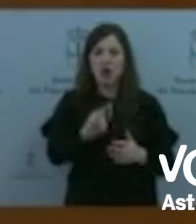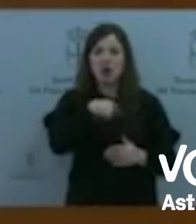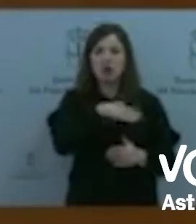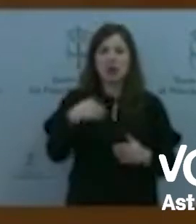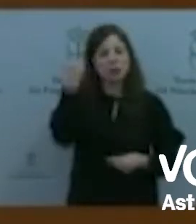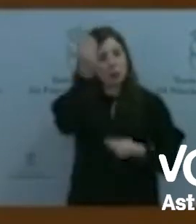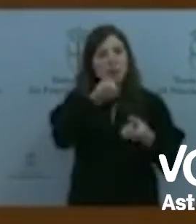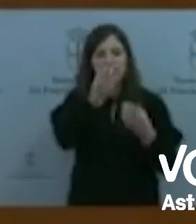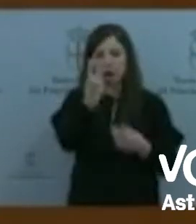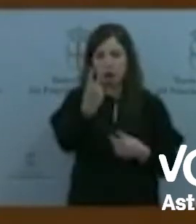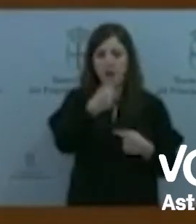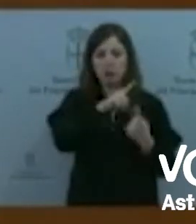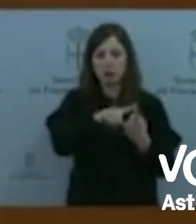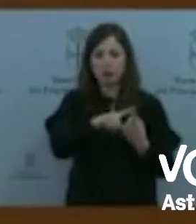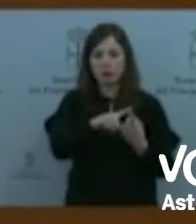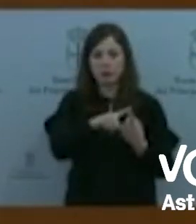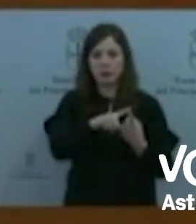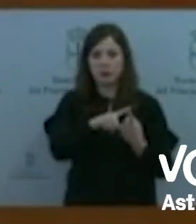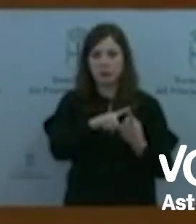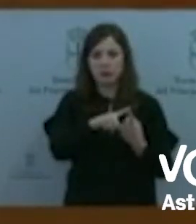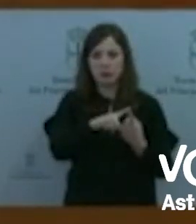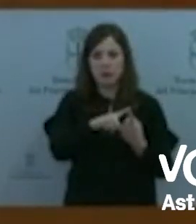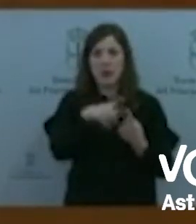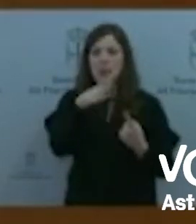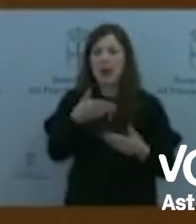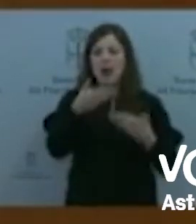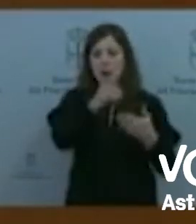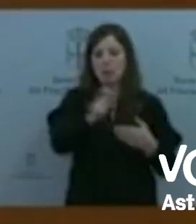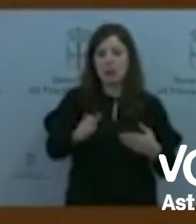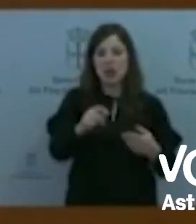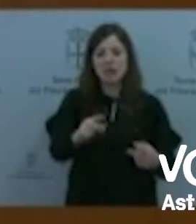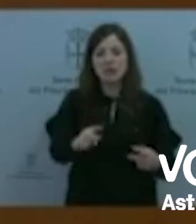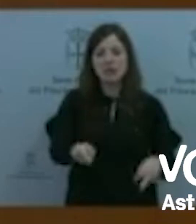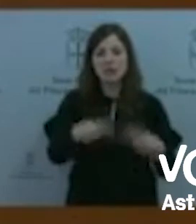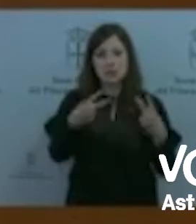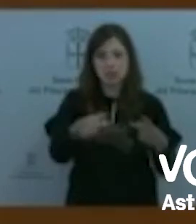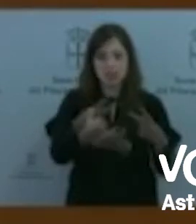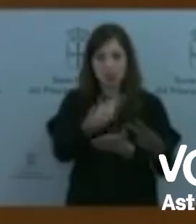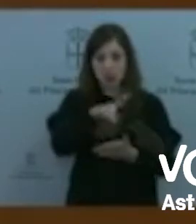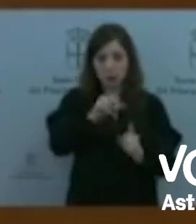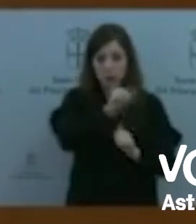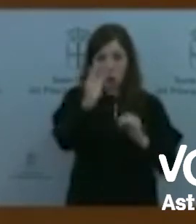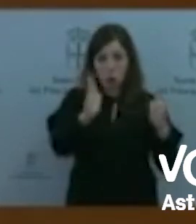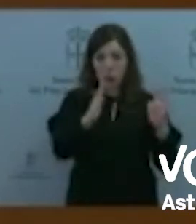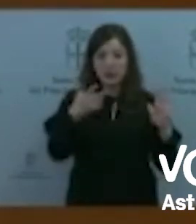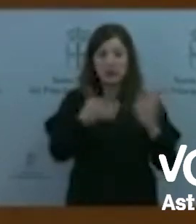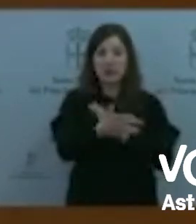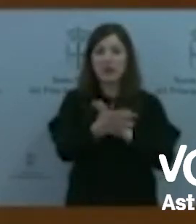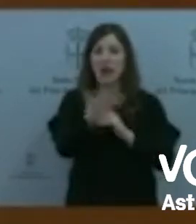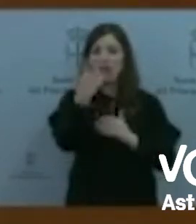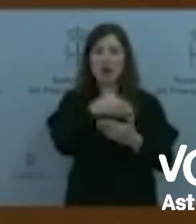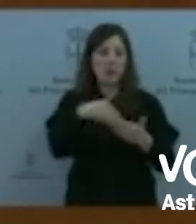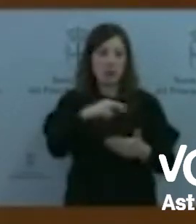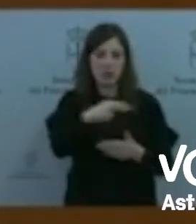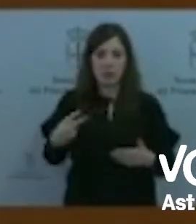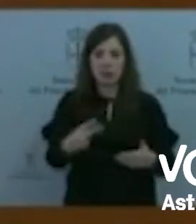Aprueben una línea para ayudar a los hosteleros a financiar los test a sus empleados. Eso marcaría la diferencia a nivel nacional. Y por favor, valoren el bono